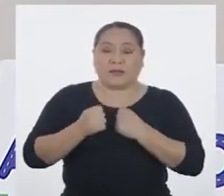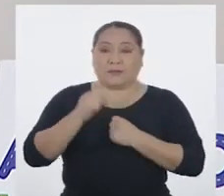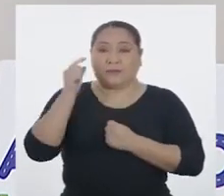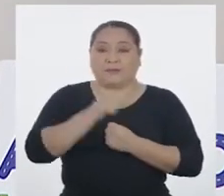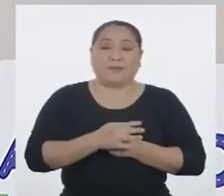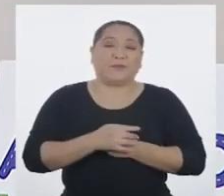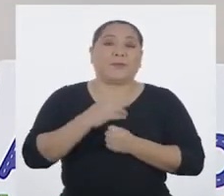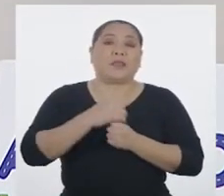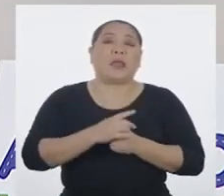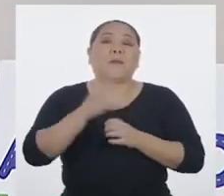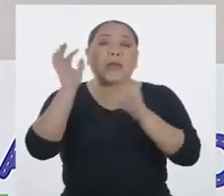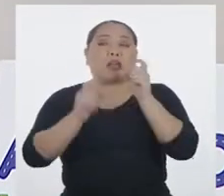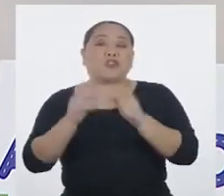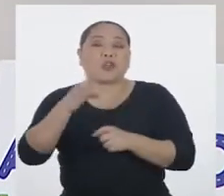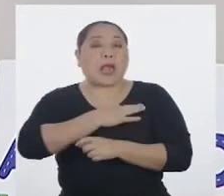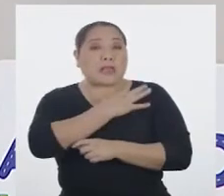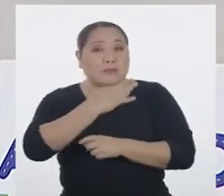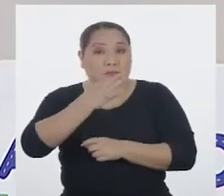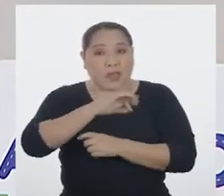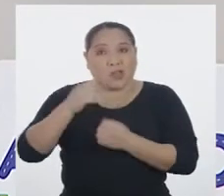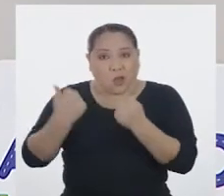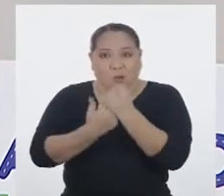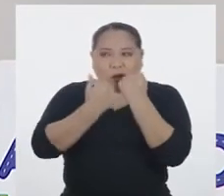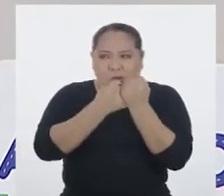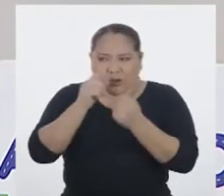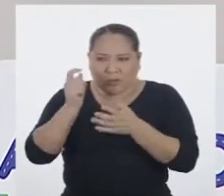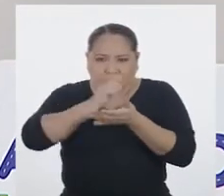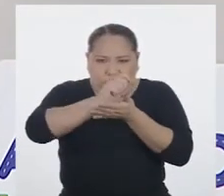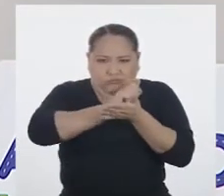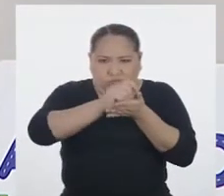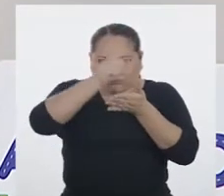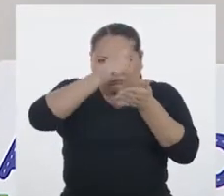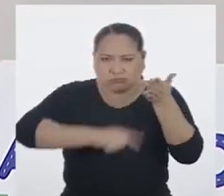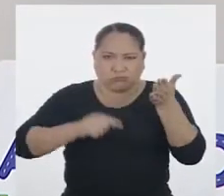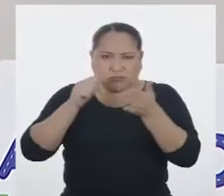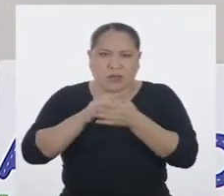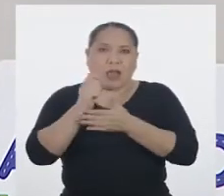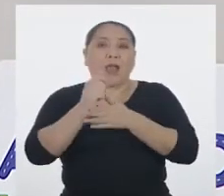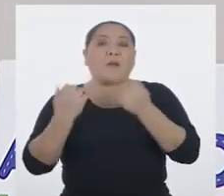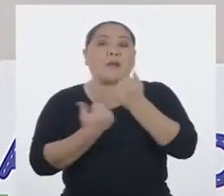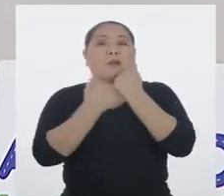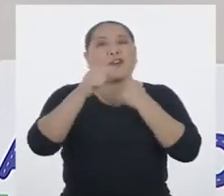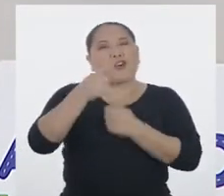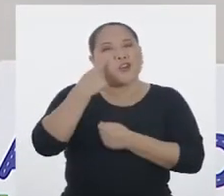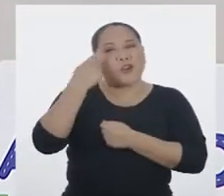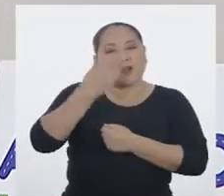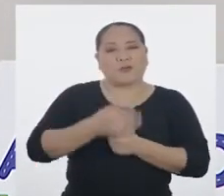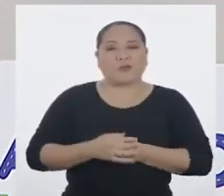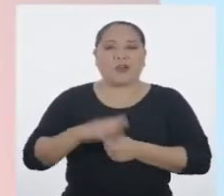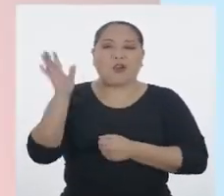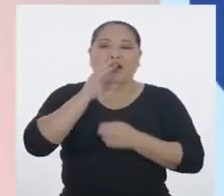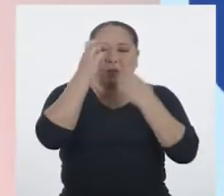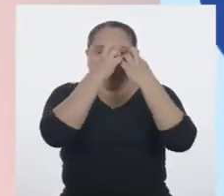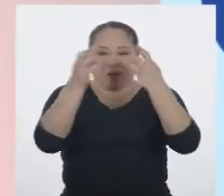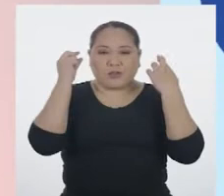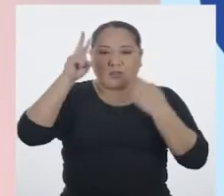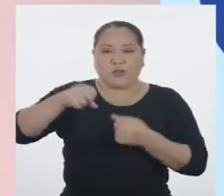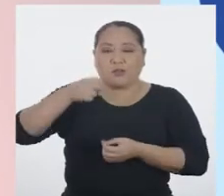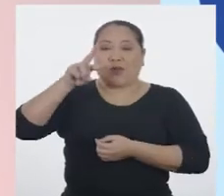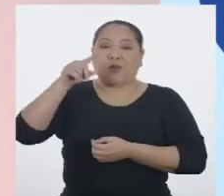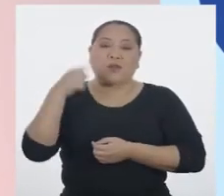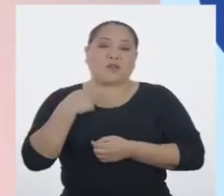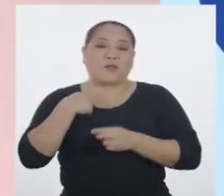con espíritu de solidaridad pueden inscribirse para apoyar. Conozcamos más acerca de esta maravillosa iniciativa. Hola,